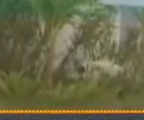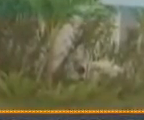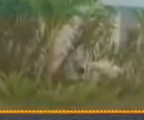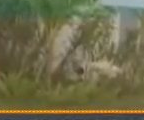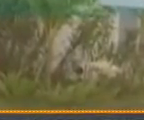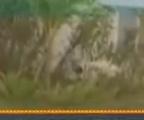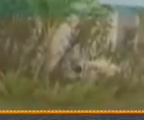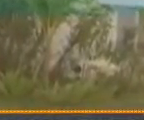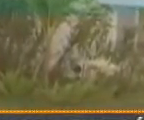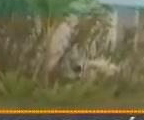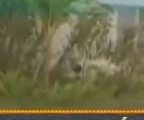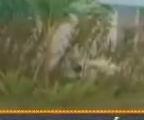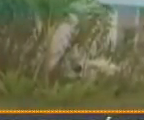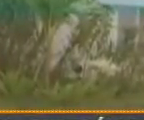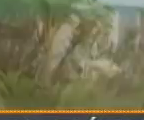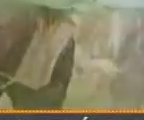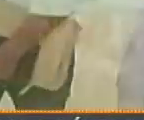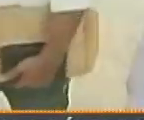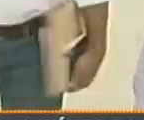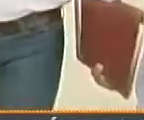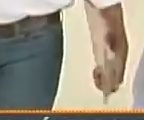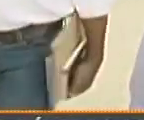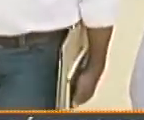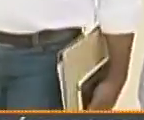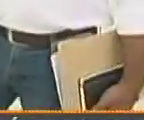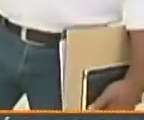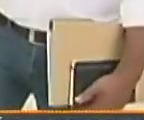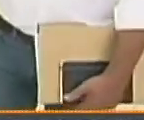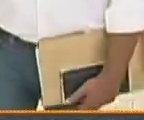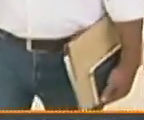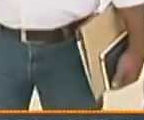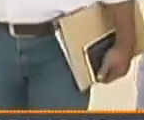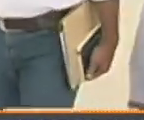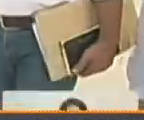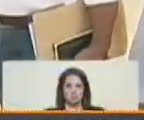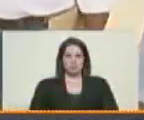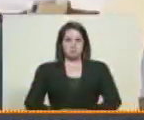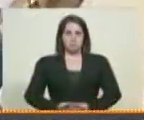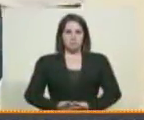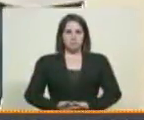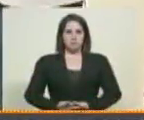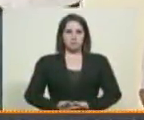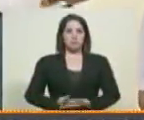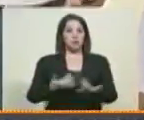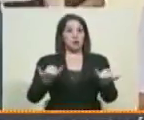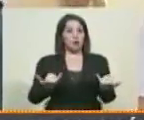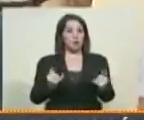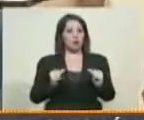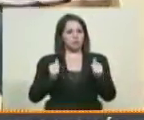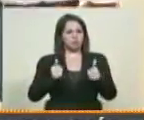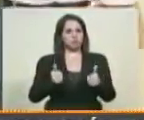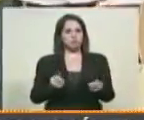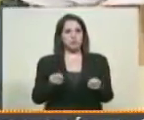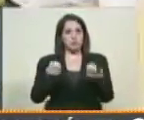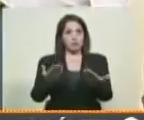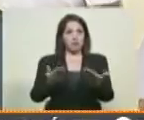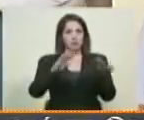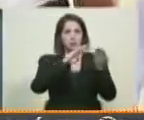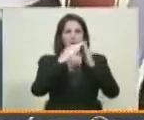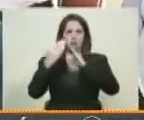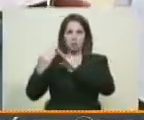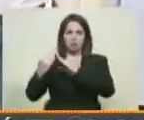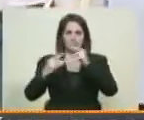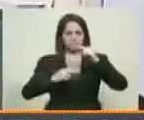favor. Gracias, presidente. Bueno, y alegre de que esté aquí en el estado Miranda, hoy entregando esta obra para la comunidad